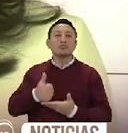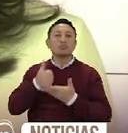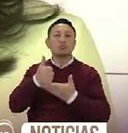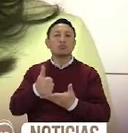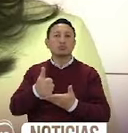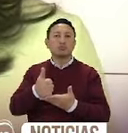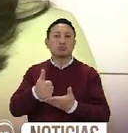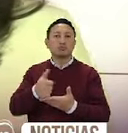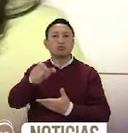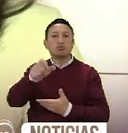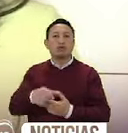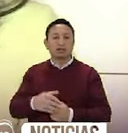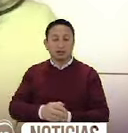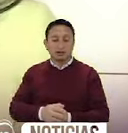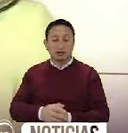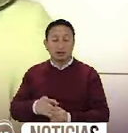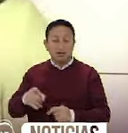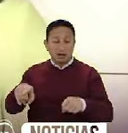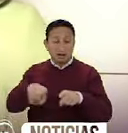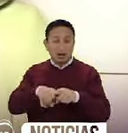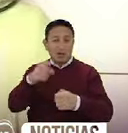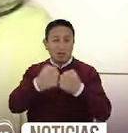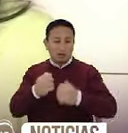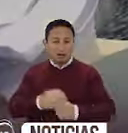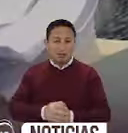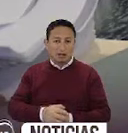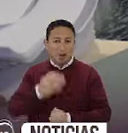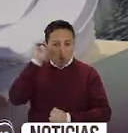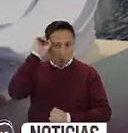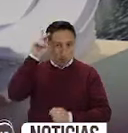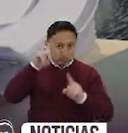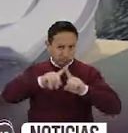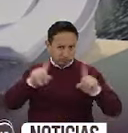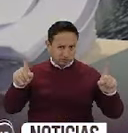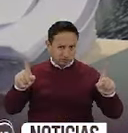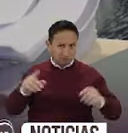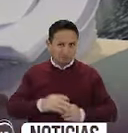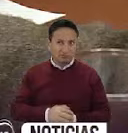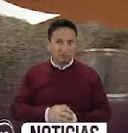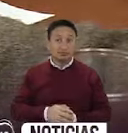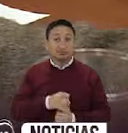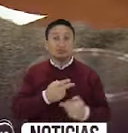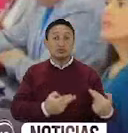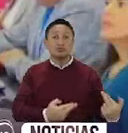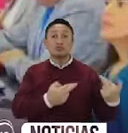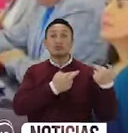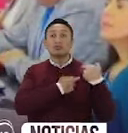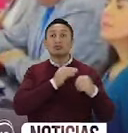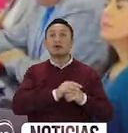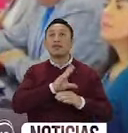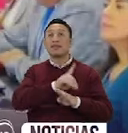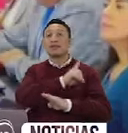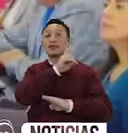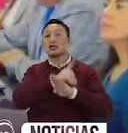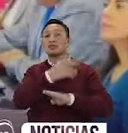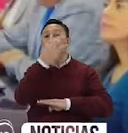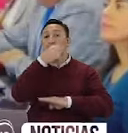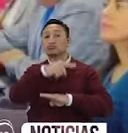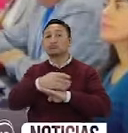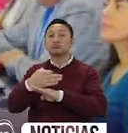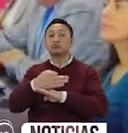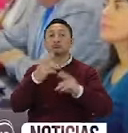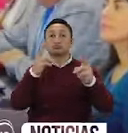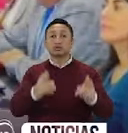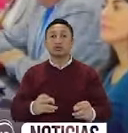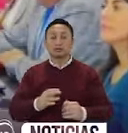frente a una situación similar criterio diferente. La responsabilidad recae en la Dirección Nacional de Talento Humano del Consejo de la